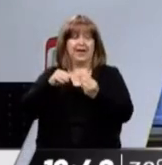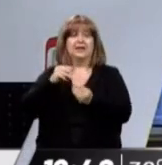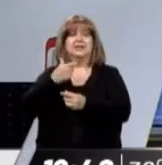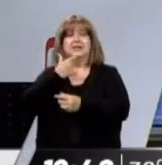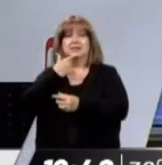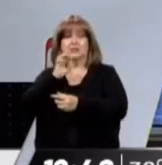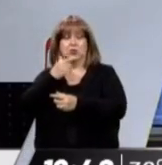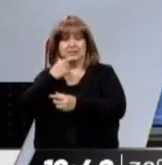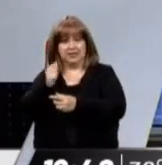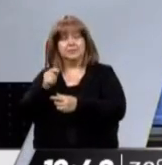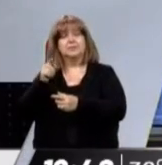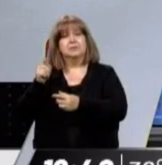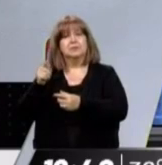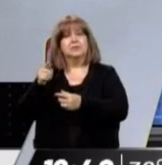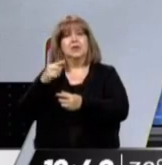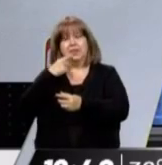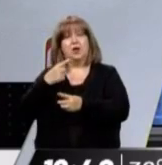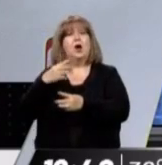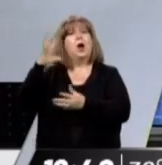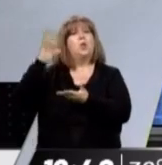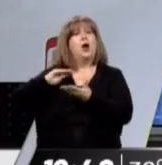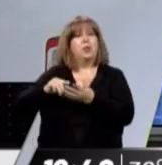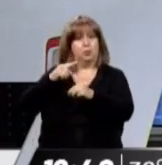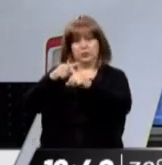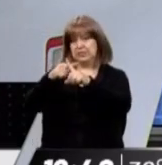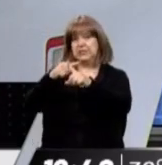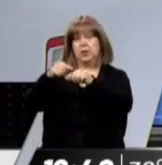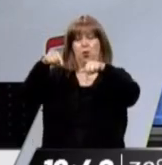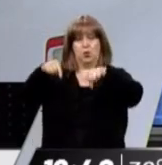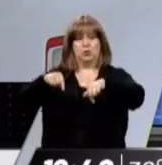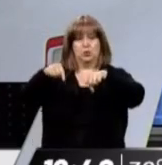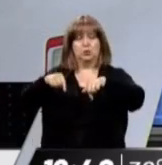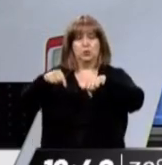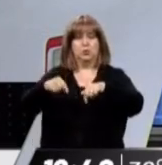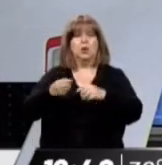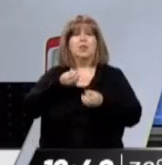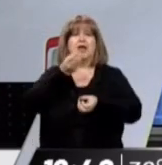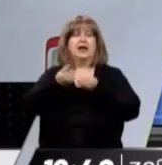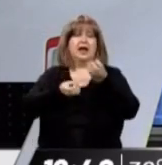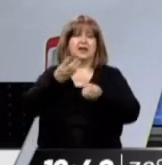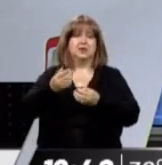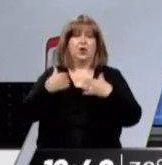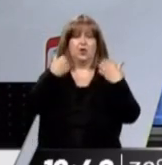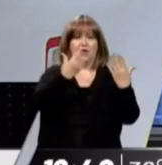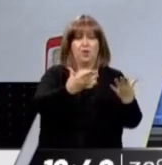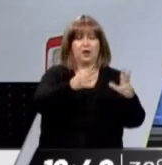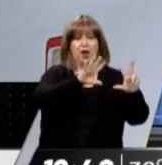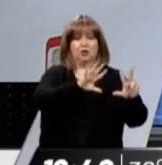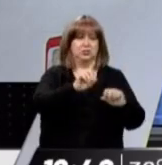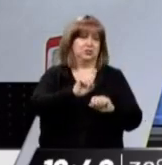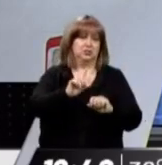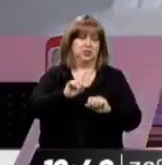testimonios, a las que calificó como positivas y que inclusive lo que dijeron los imputados no los benefició en